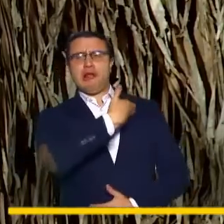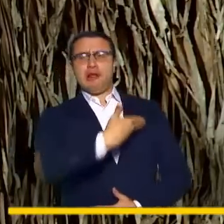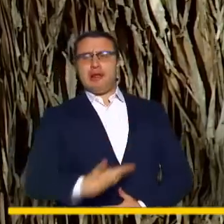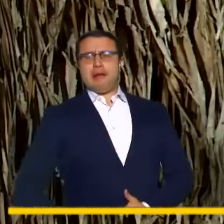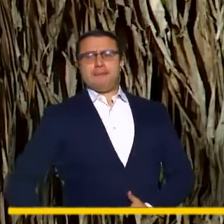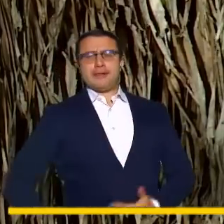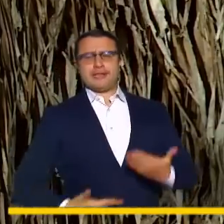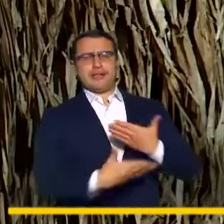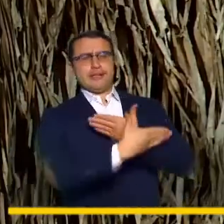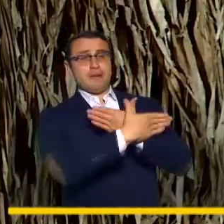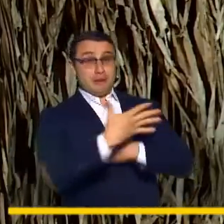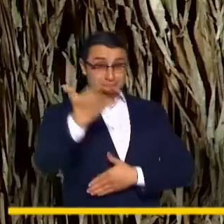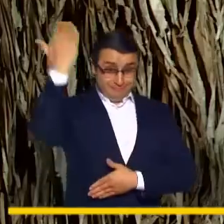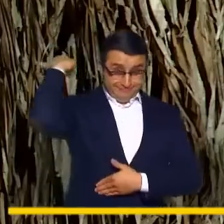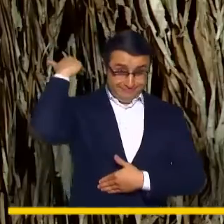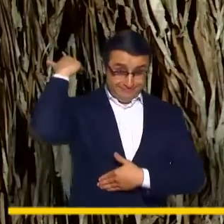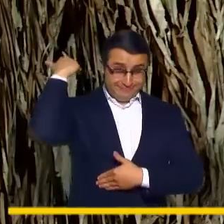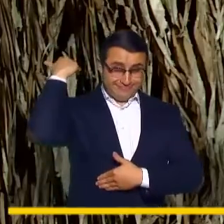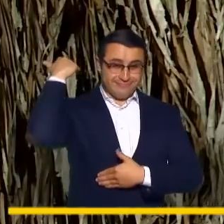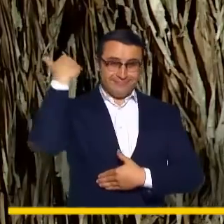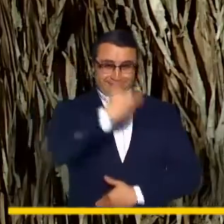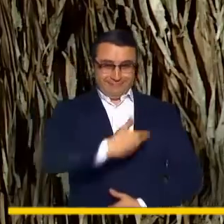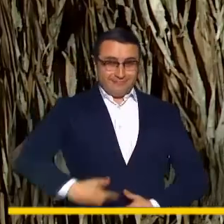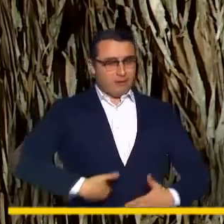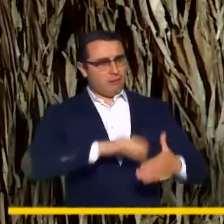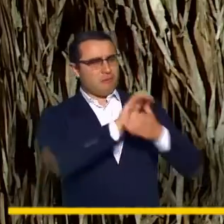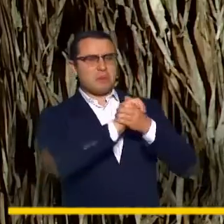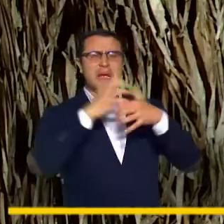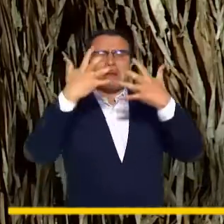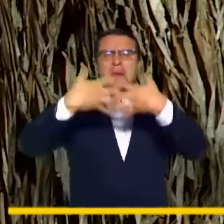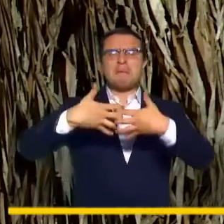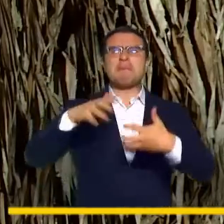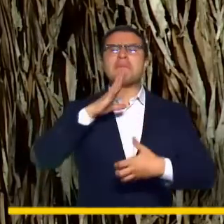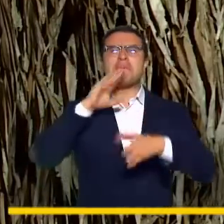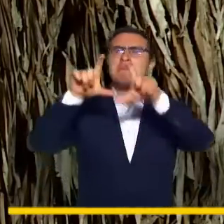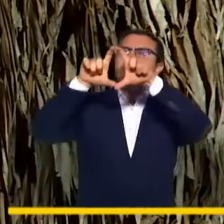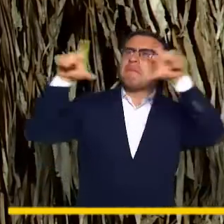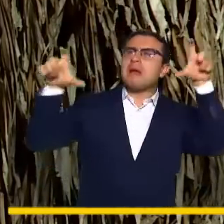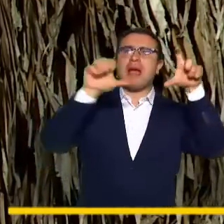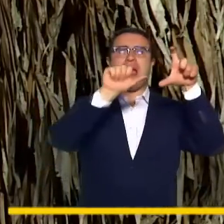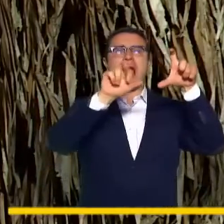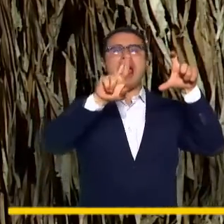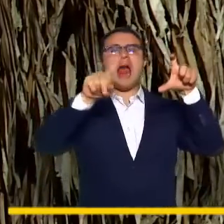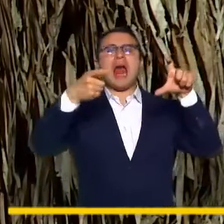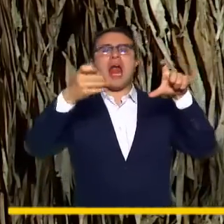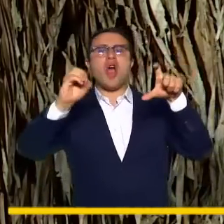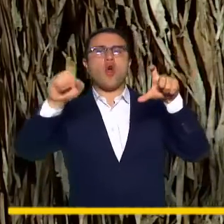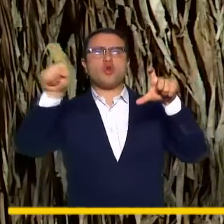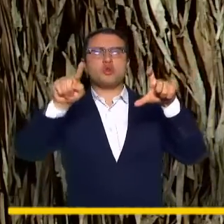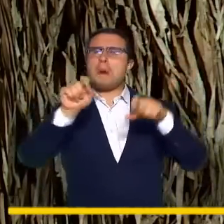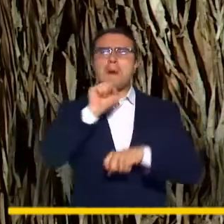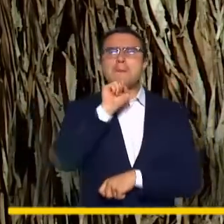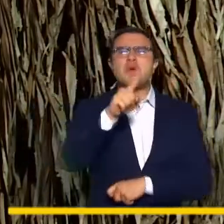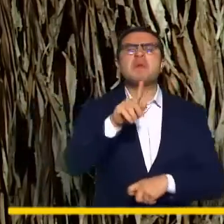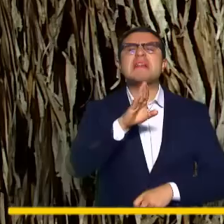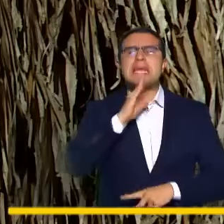de la República en ese entonces, Argos. ¿De quién es Argos?